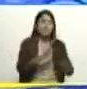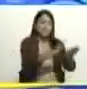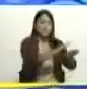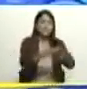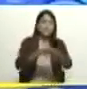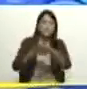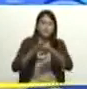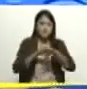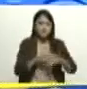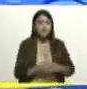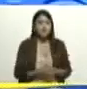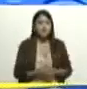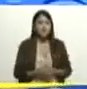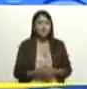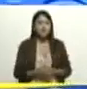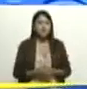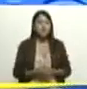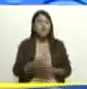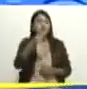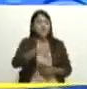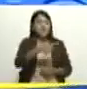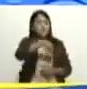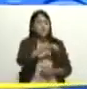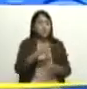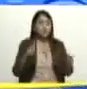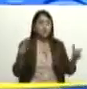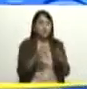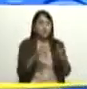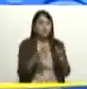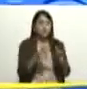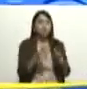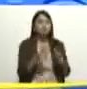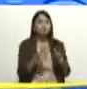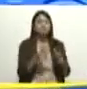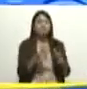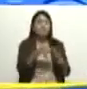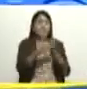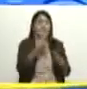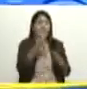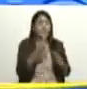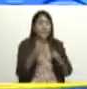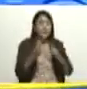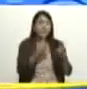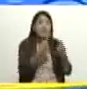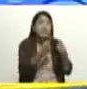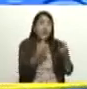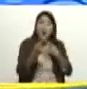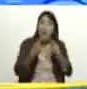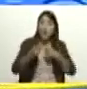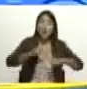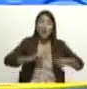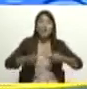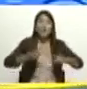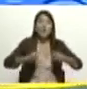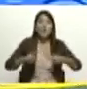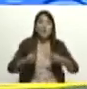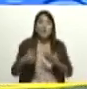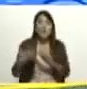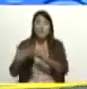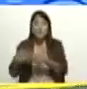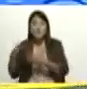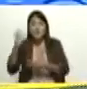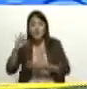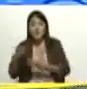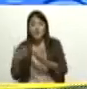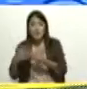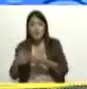exportadores. El Consejo Nacional de Economía es el mejor mecanismo que tenemos de diálogo y coordinación con las distintas cámaras,